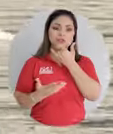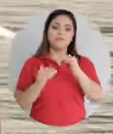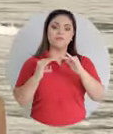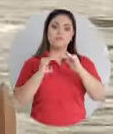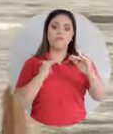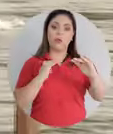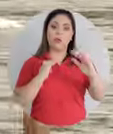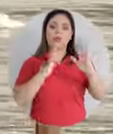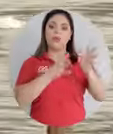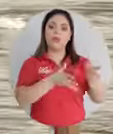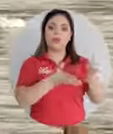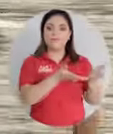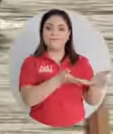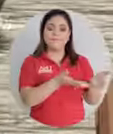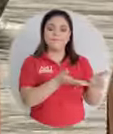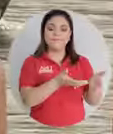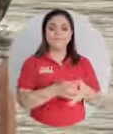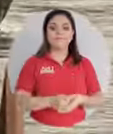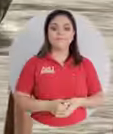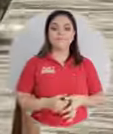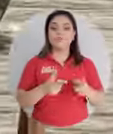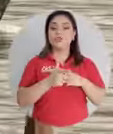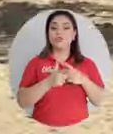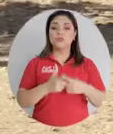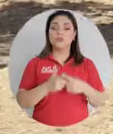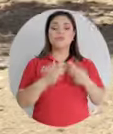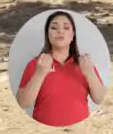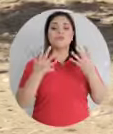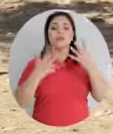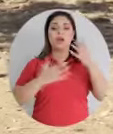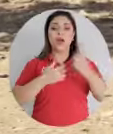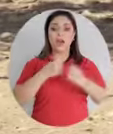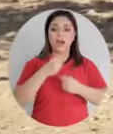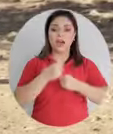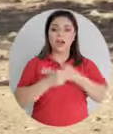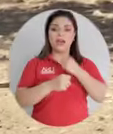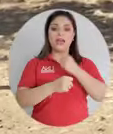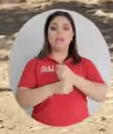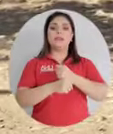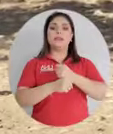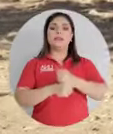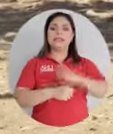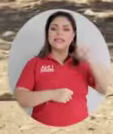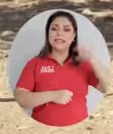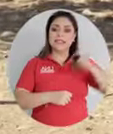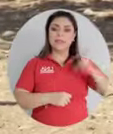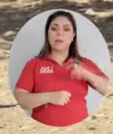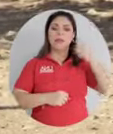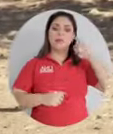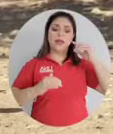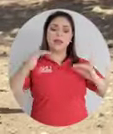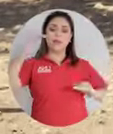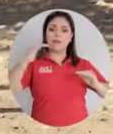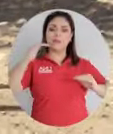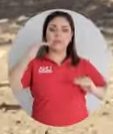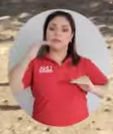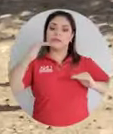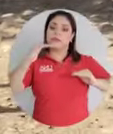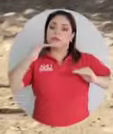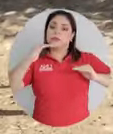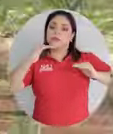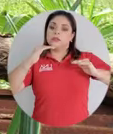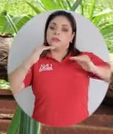a estancarse. Y entonces la cantidad de años para reducir las